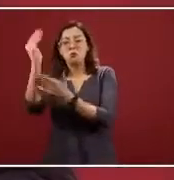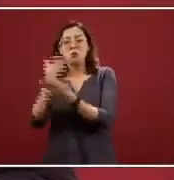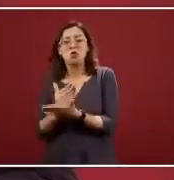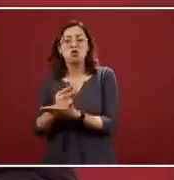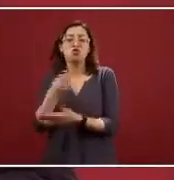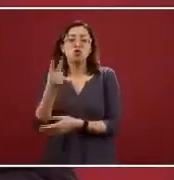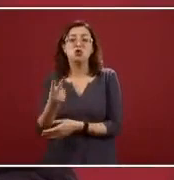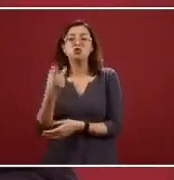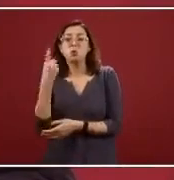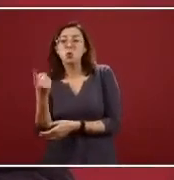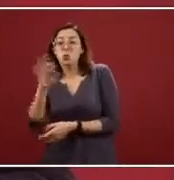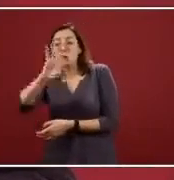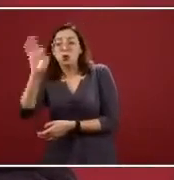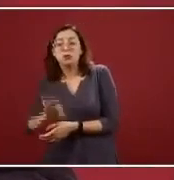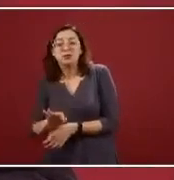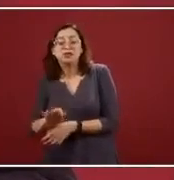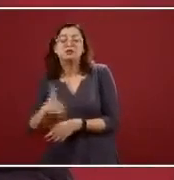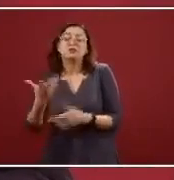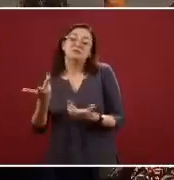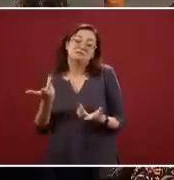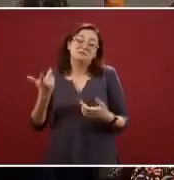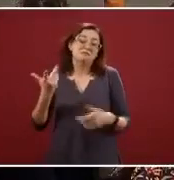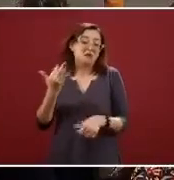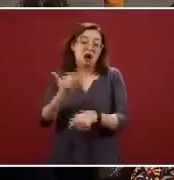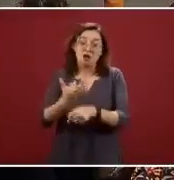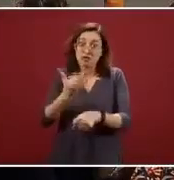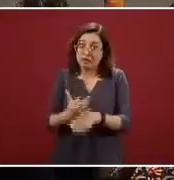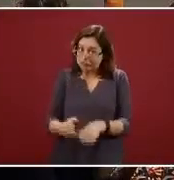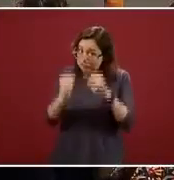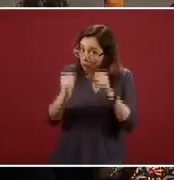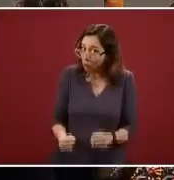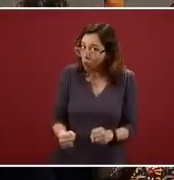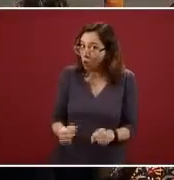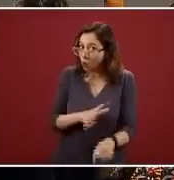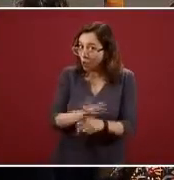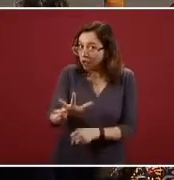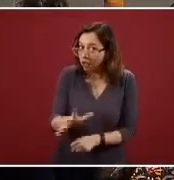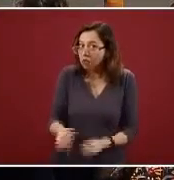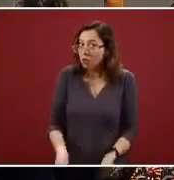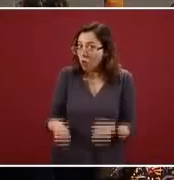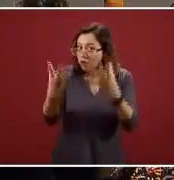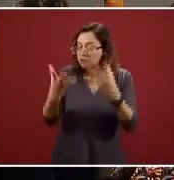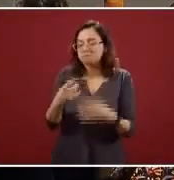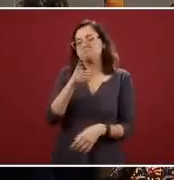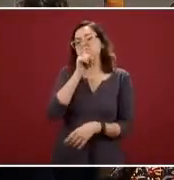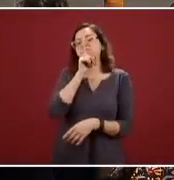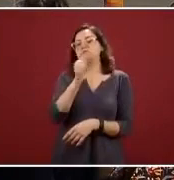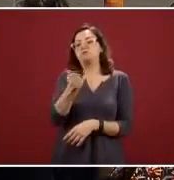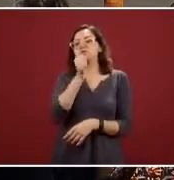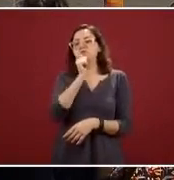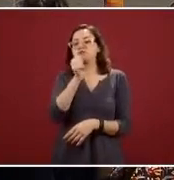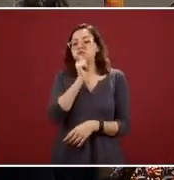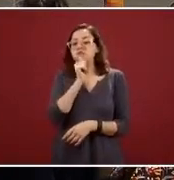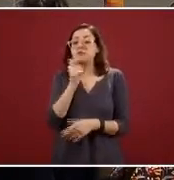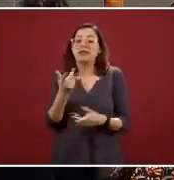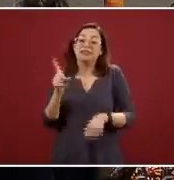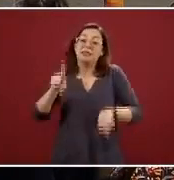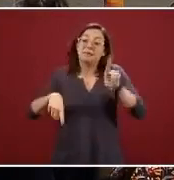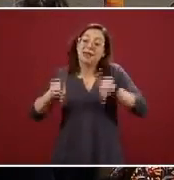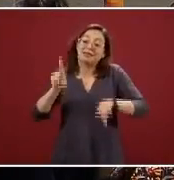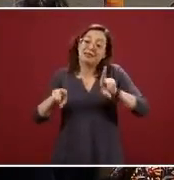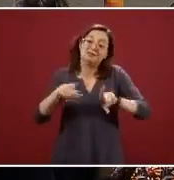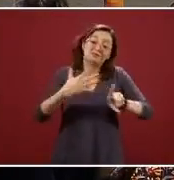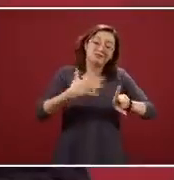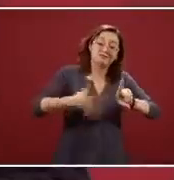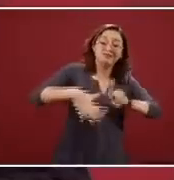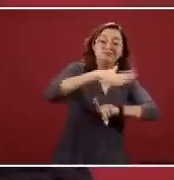del 1%. Entonces, ahorita no tenemos una estimación específica de la letalidad porque esta estimación estaba enfocada a